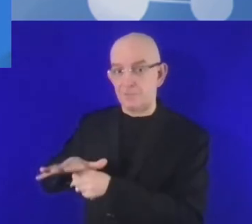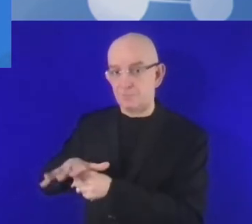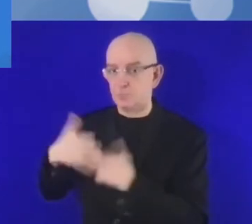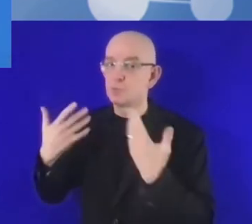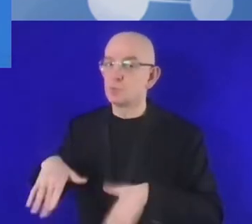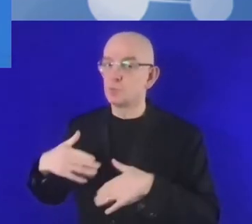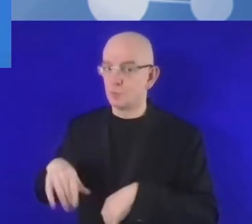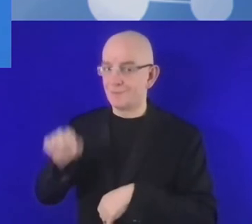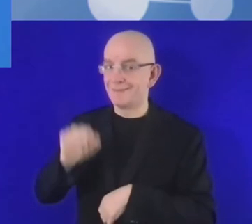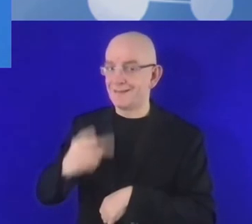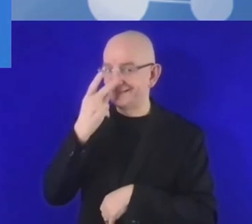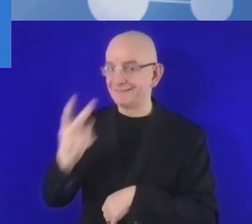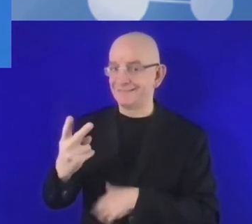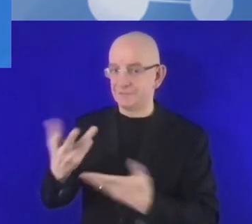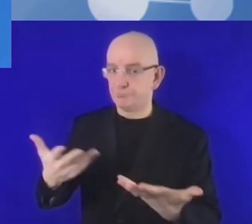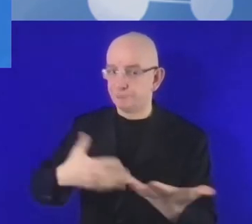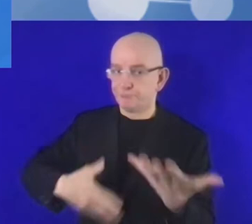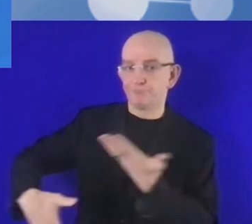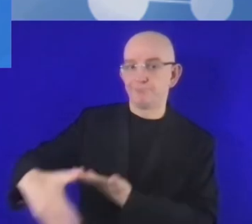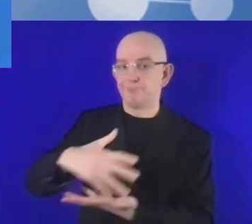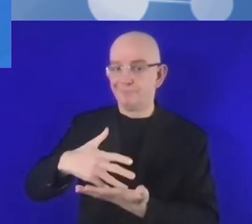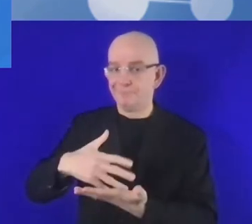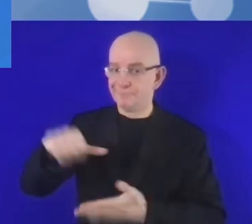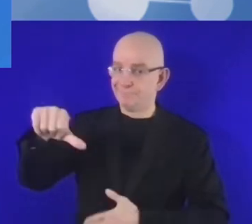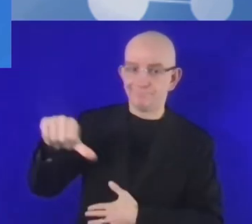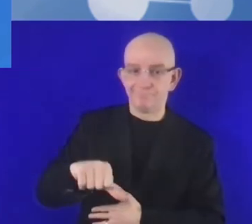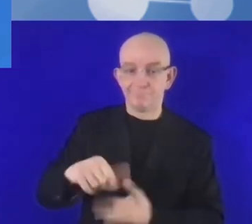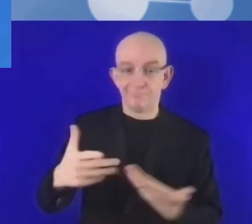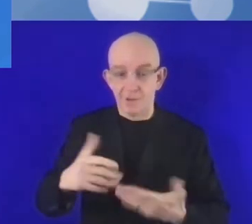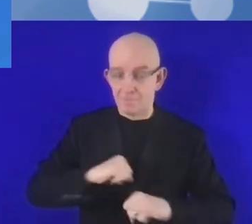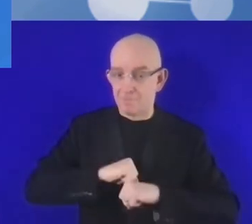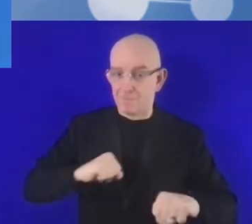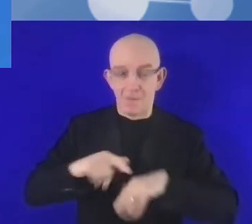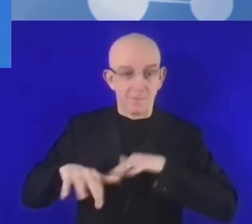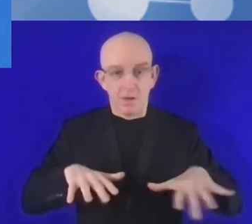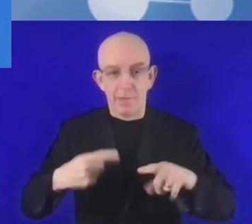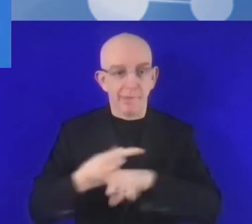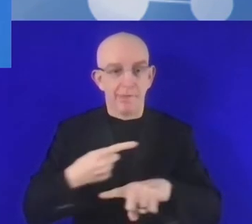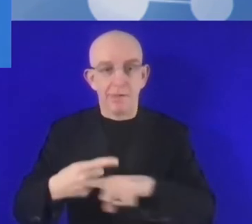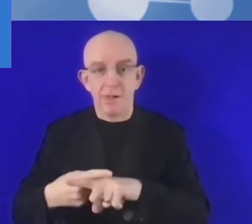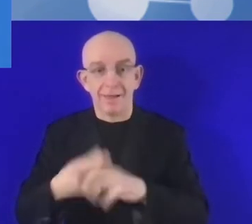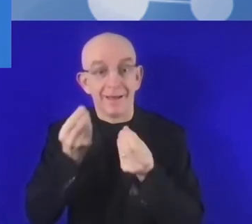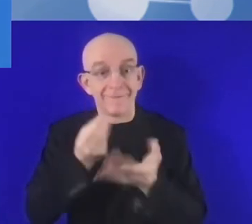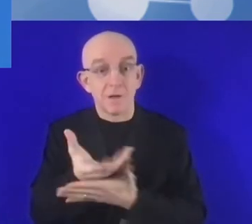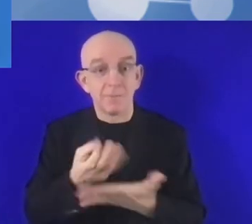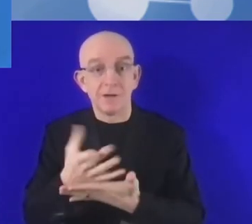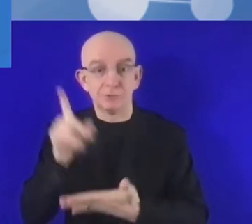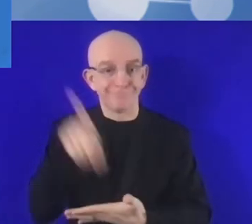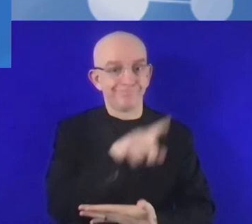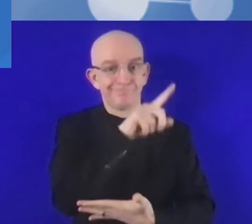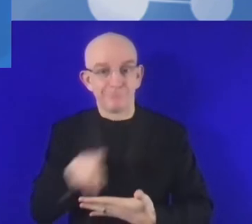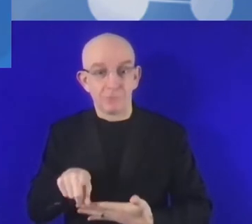ha abierto también la brecha digital y también se ha dispersado la manipulación de las personas y